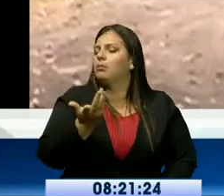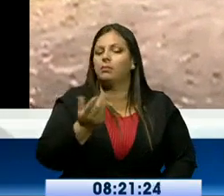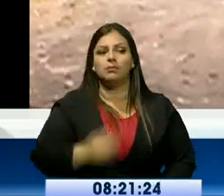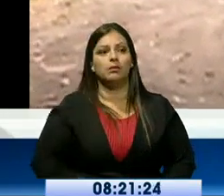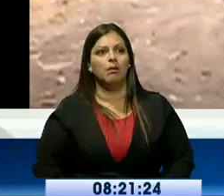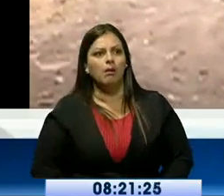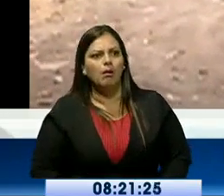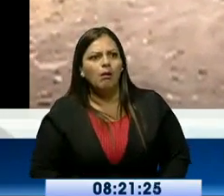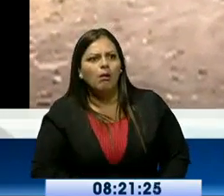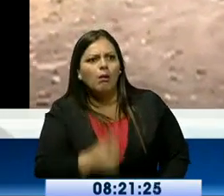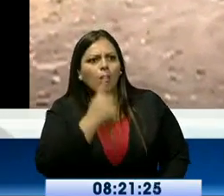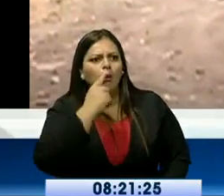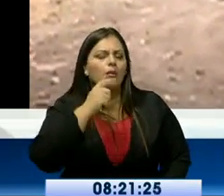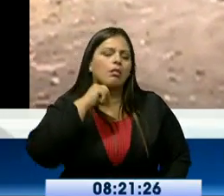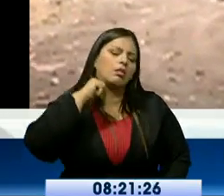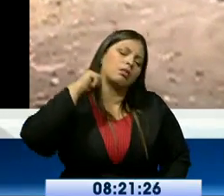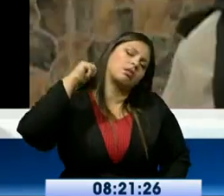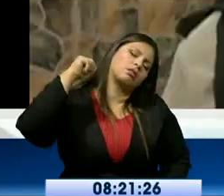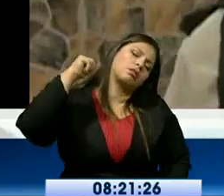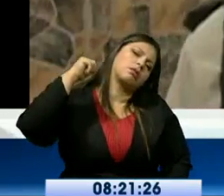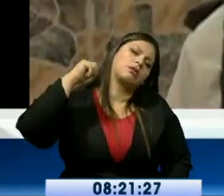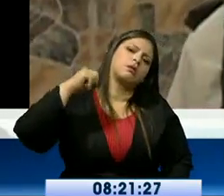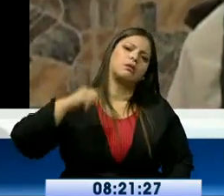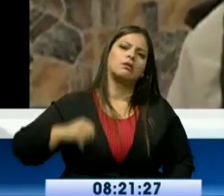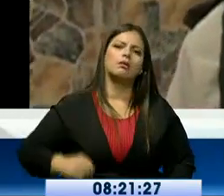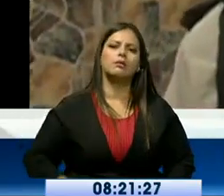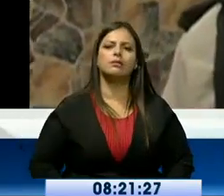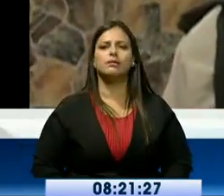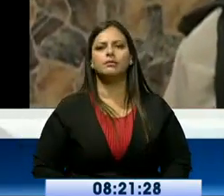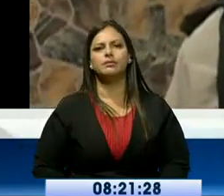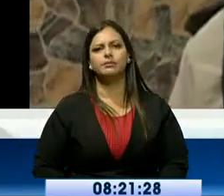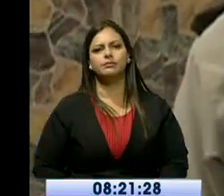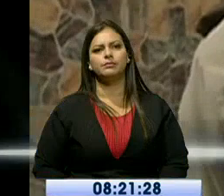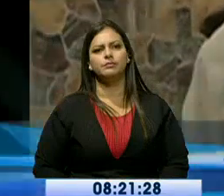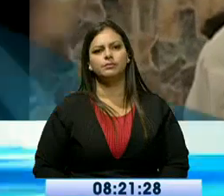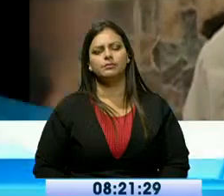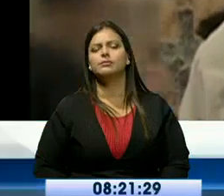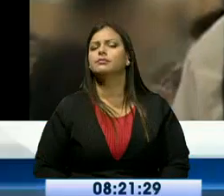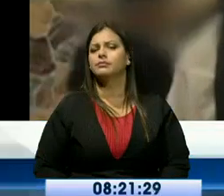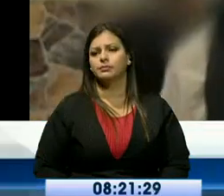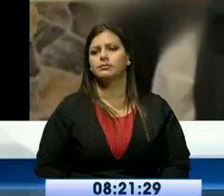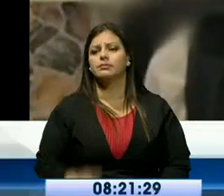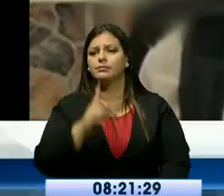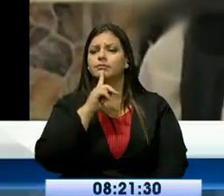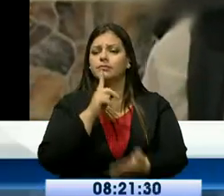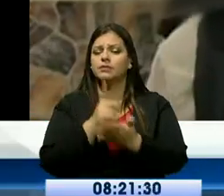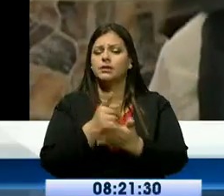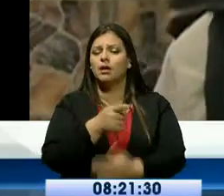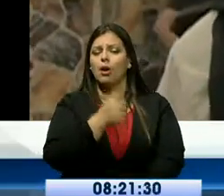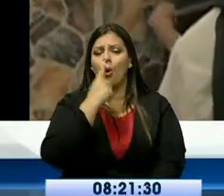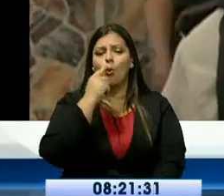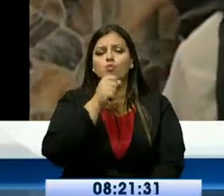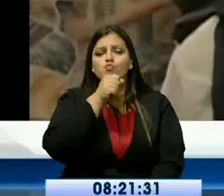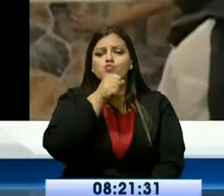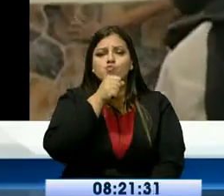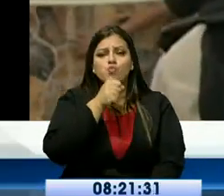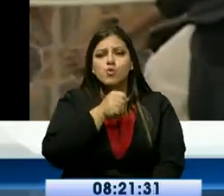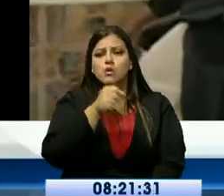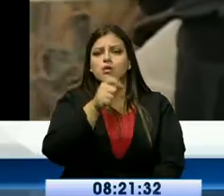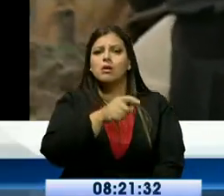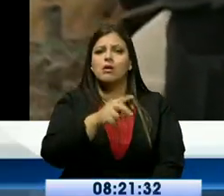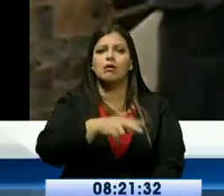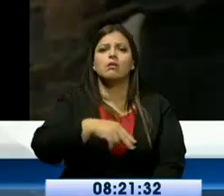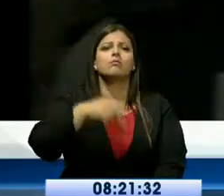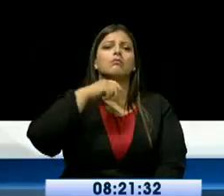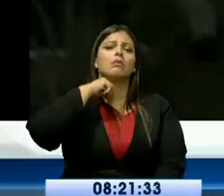el cadáver. Se encontró el señor de la tercera edad, que estaba en suspensión incompleta, en la parte de